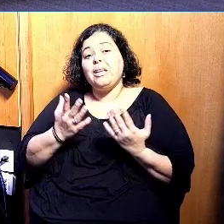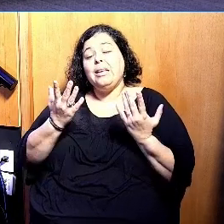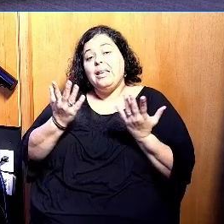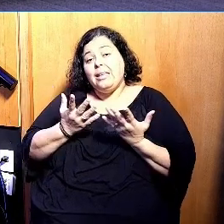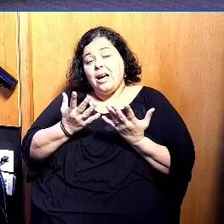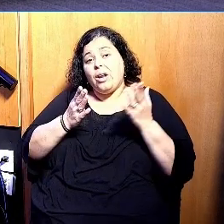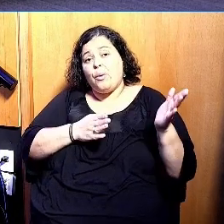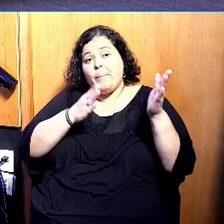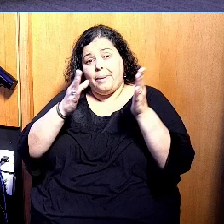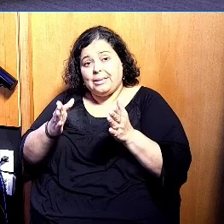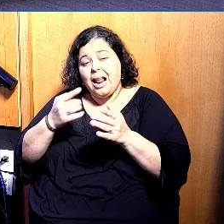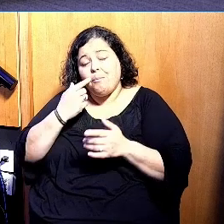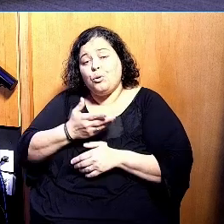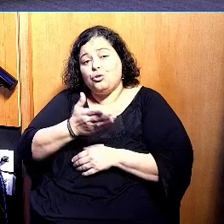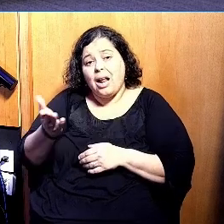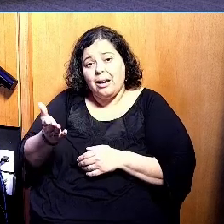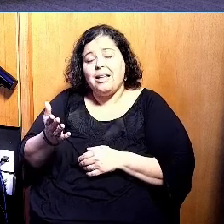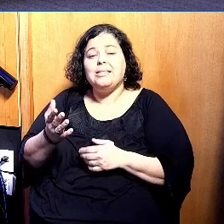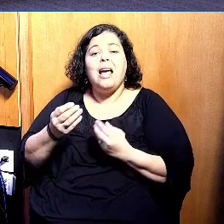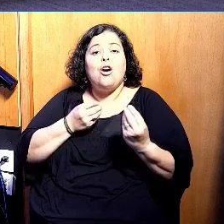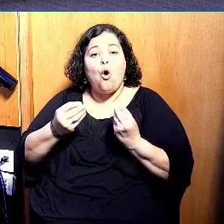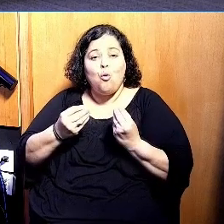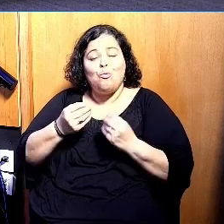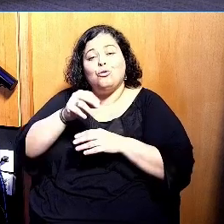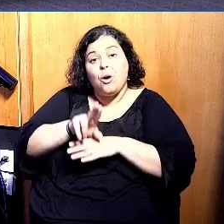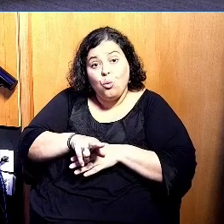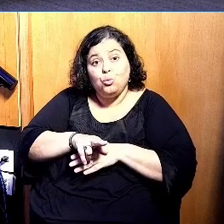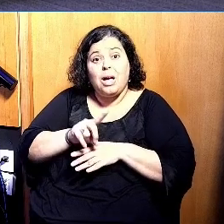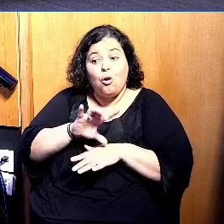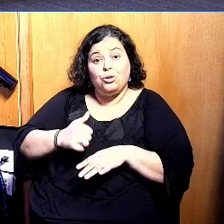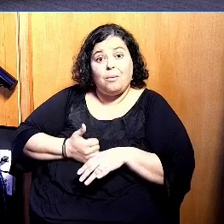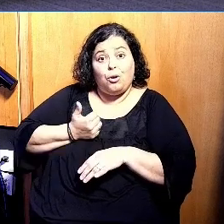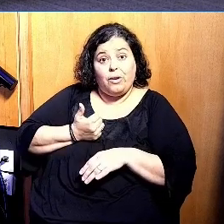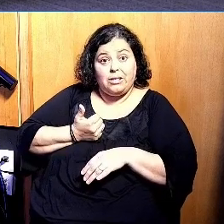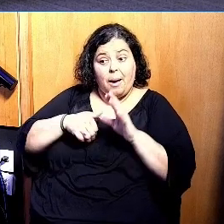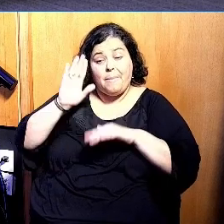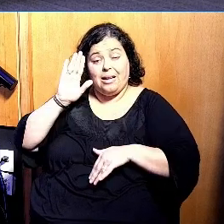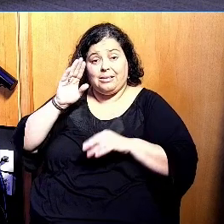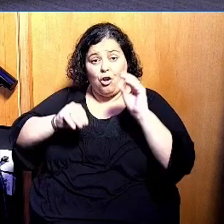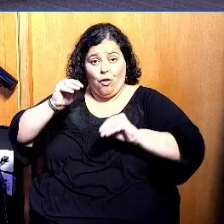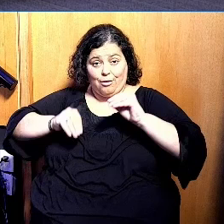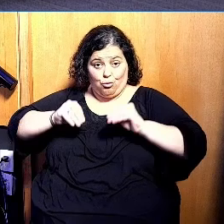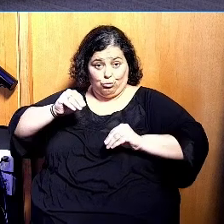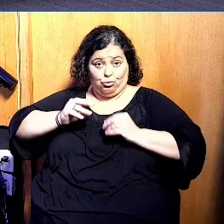a pasar a mostrarles un poco también casos de uso y en cosas que nosotros hemos utilizado datos y